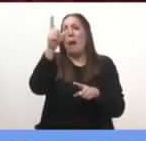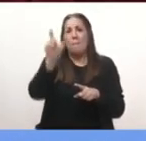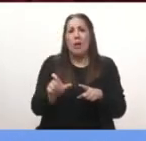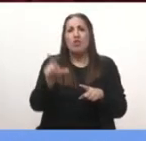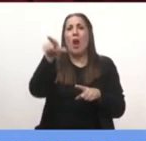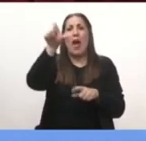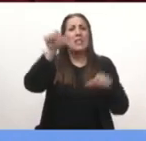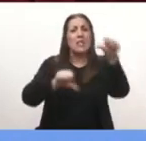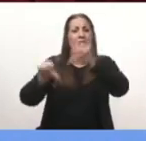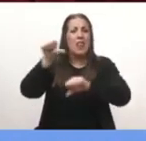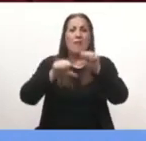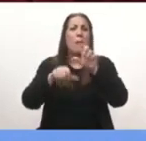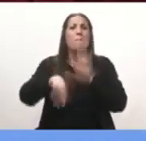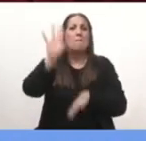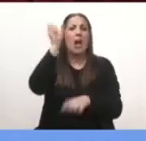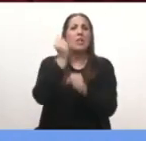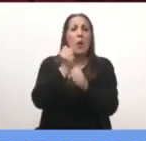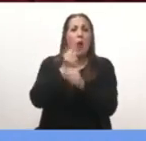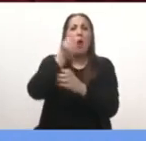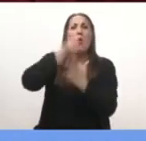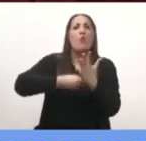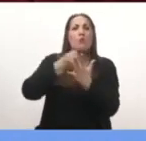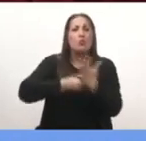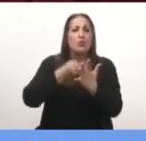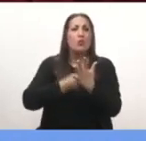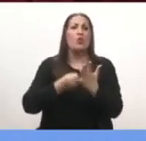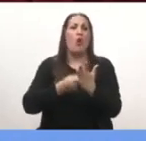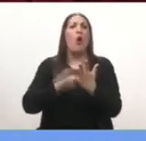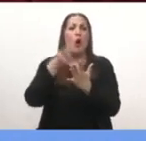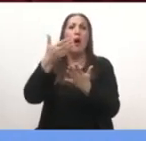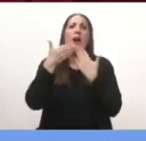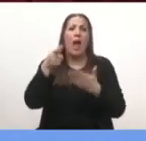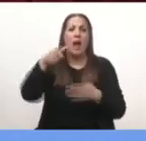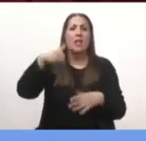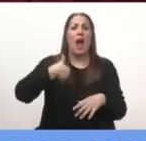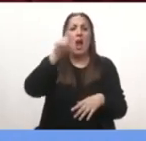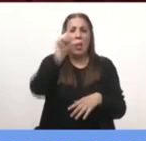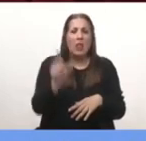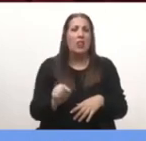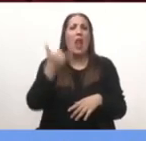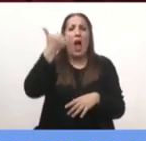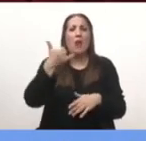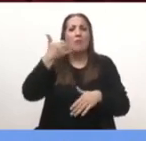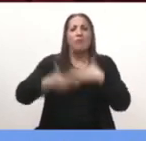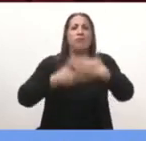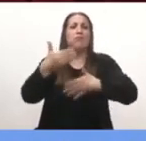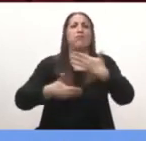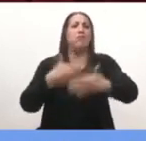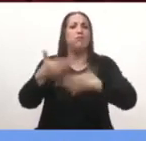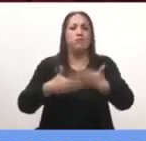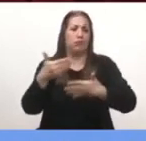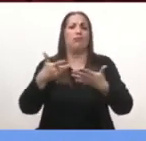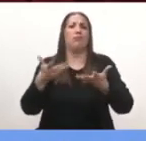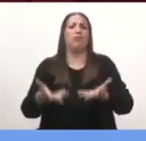que más trabajó luchó para que la Argentina implicaría lleva adelante el proceso de enriquecimiento de